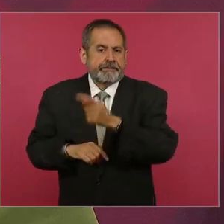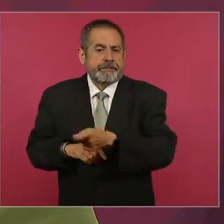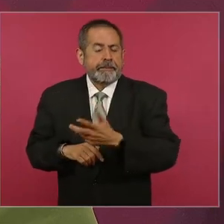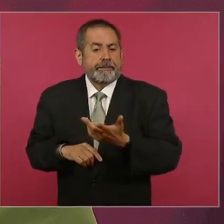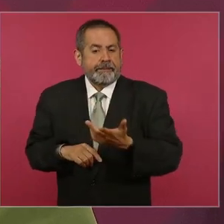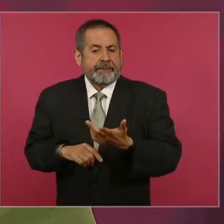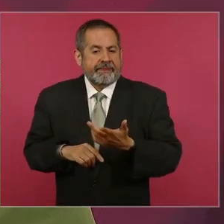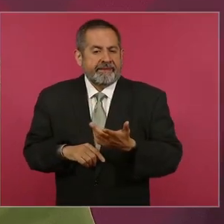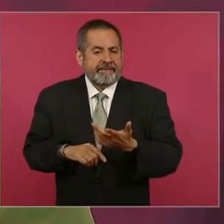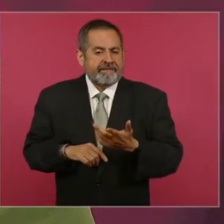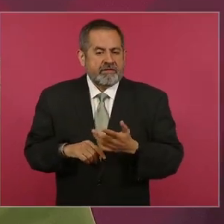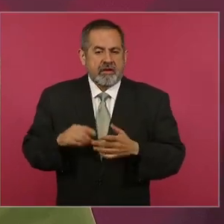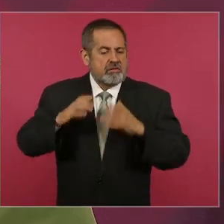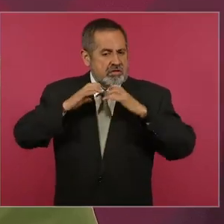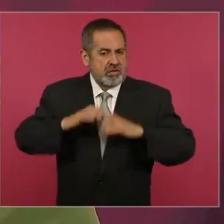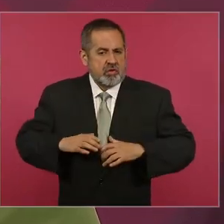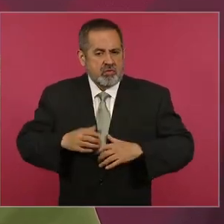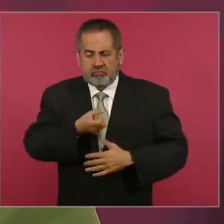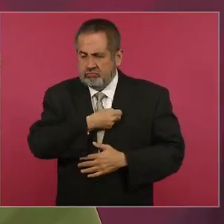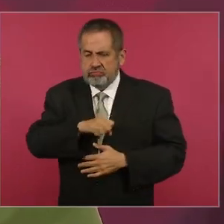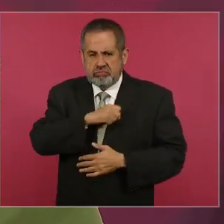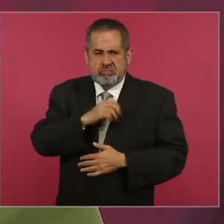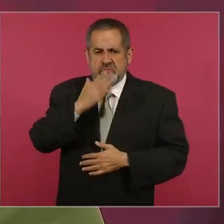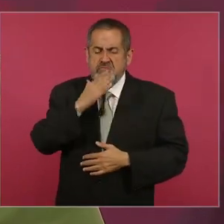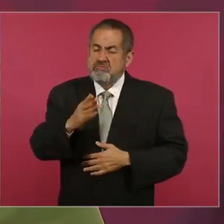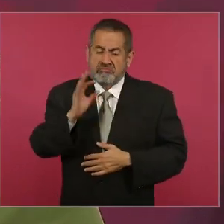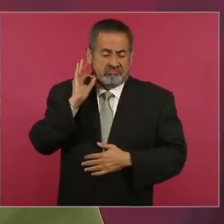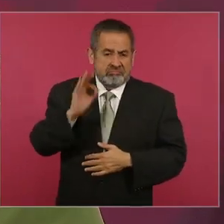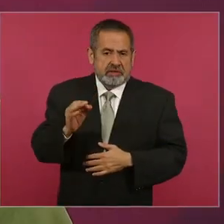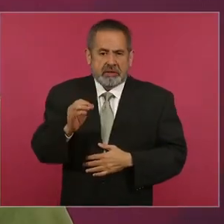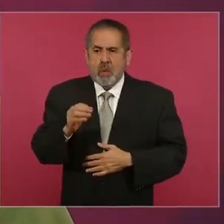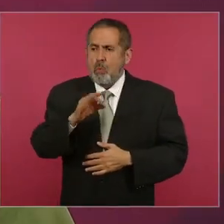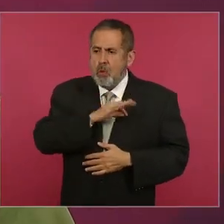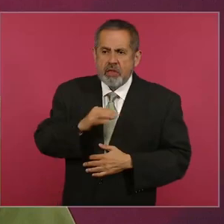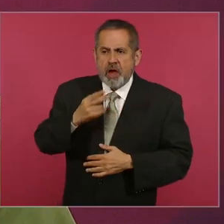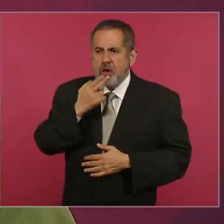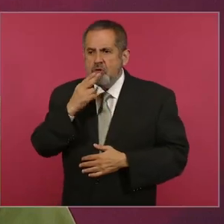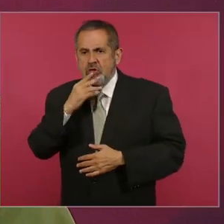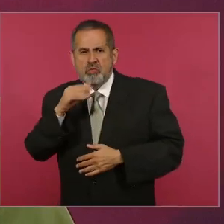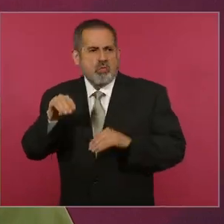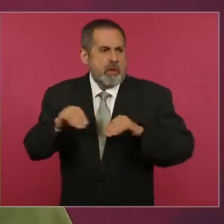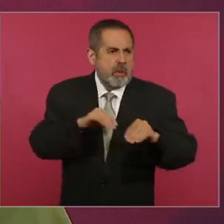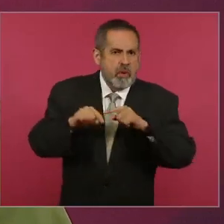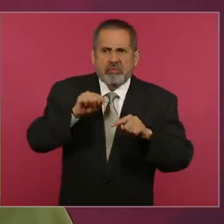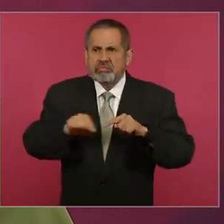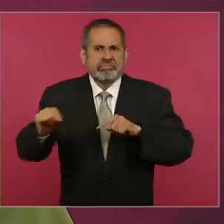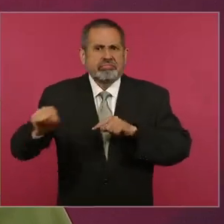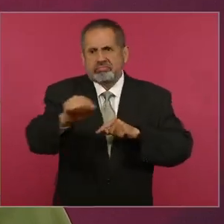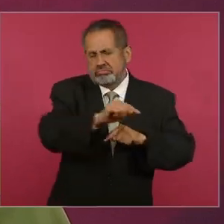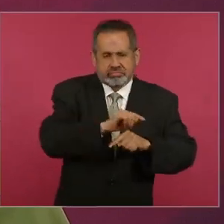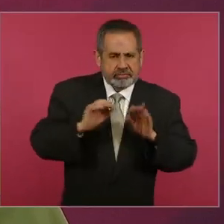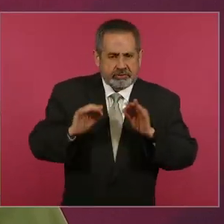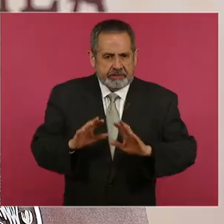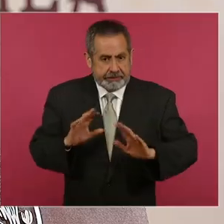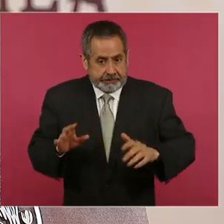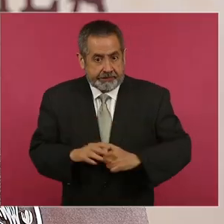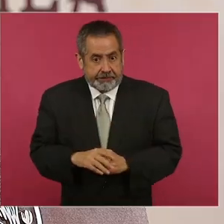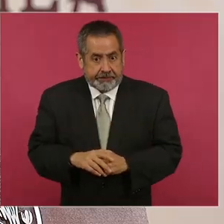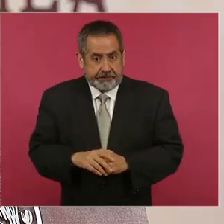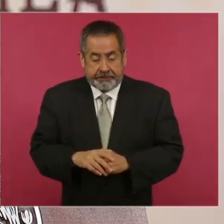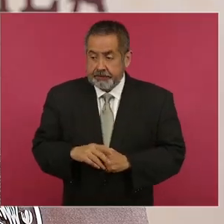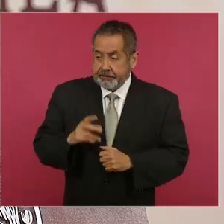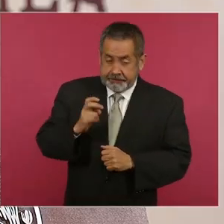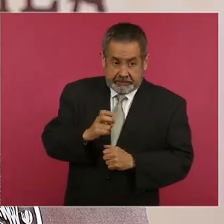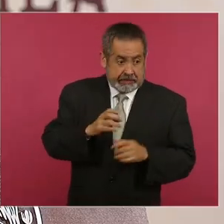se tengan una condición física, una salud que les permita cumplir con todas sus tareas. Una vez que ese